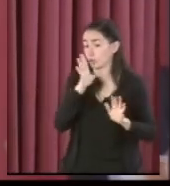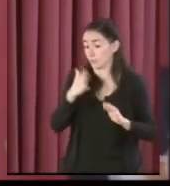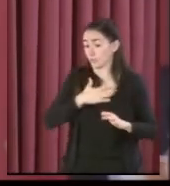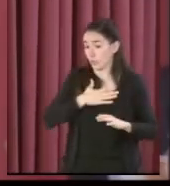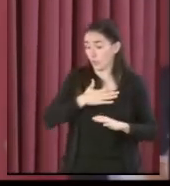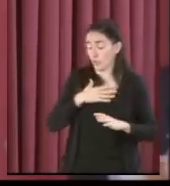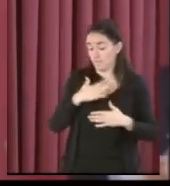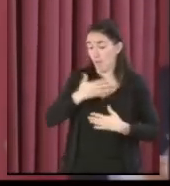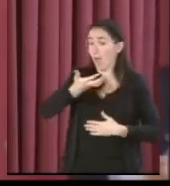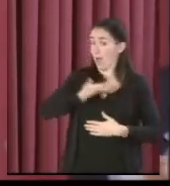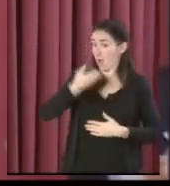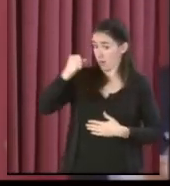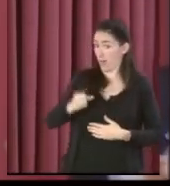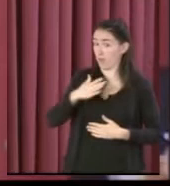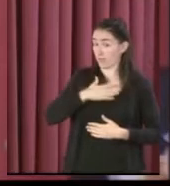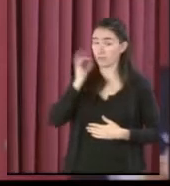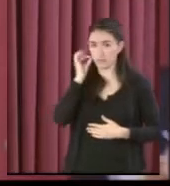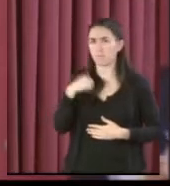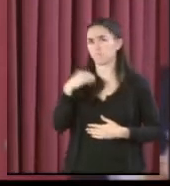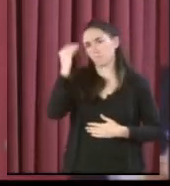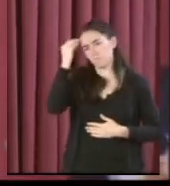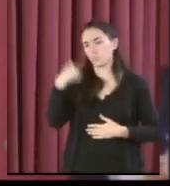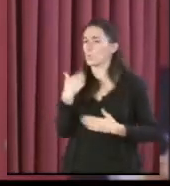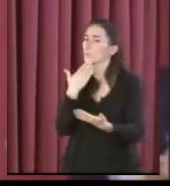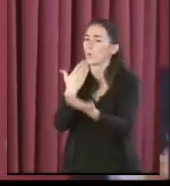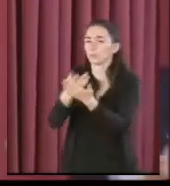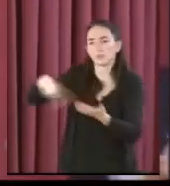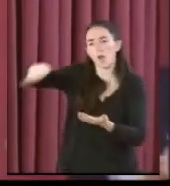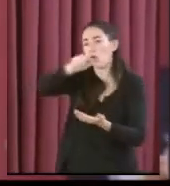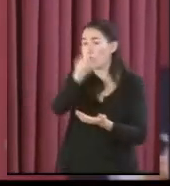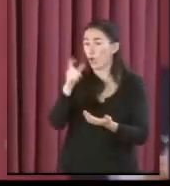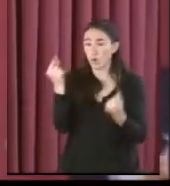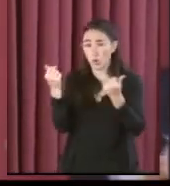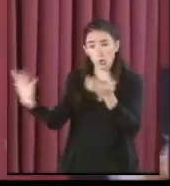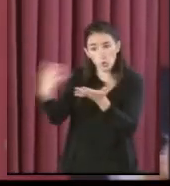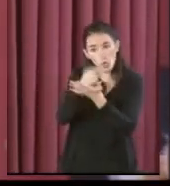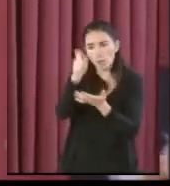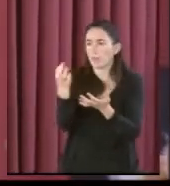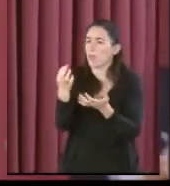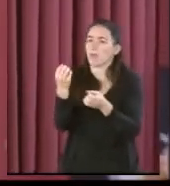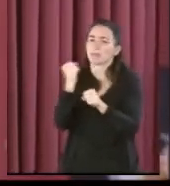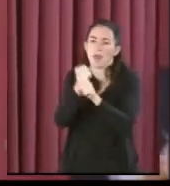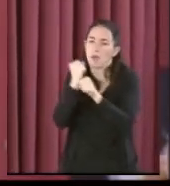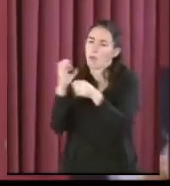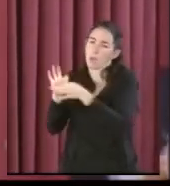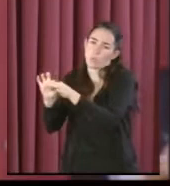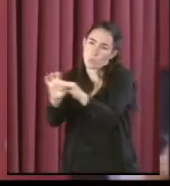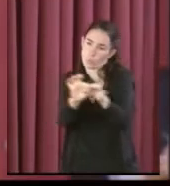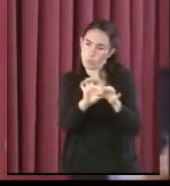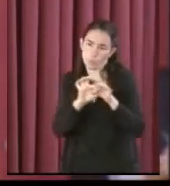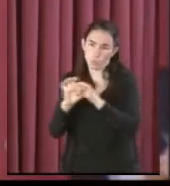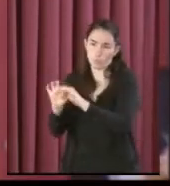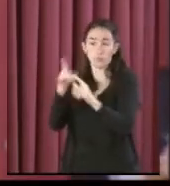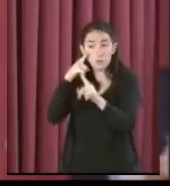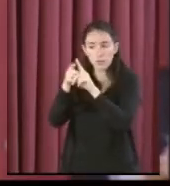alcaldesa, propuse a todos los logroñeses trabajar juntos para salir adelante, con un objetivo: no dejar a nadie